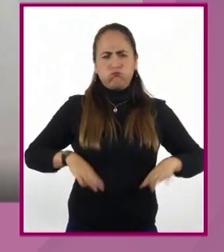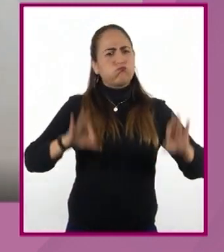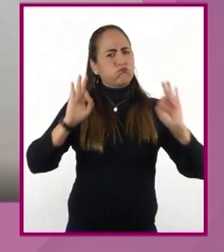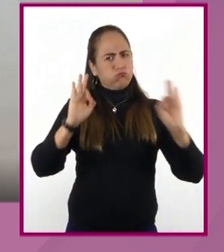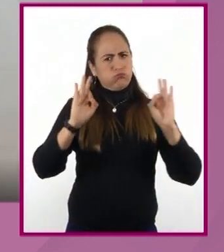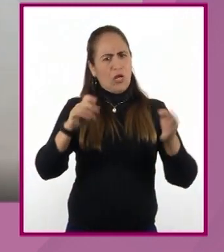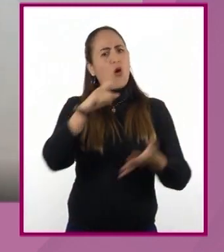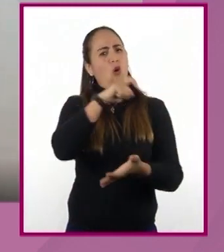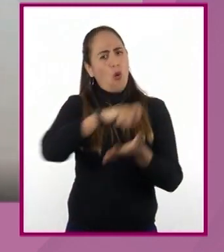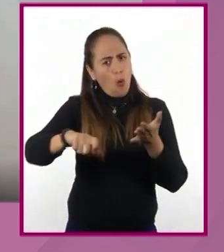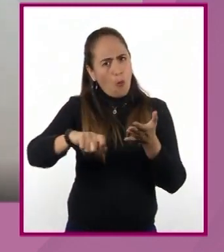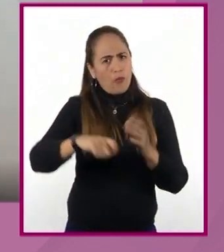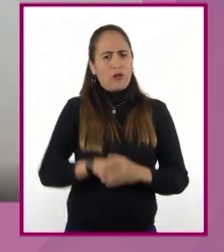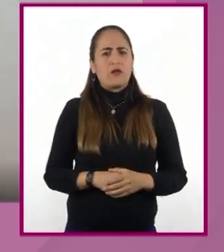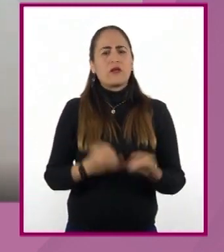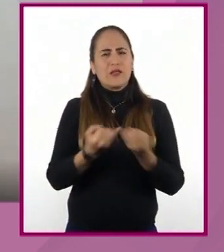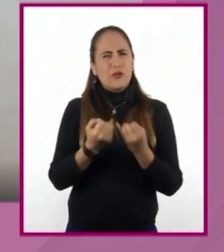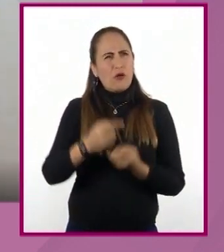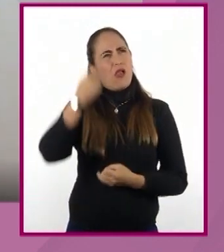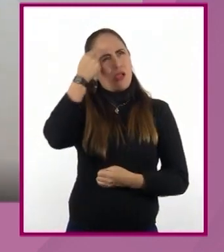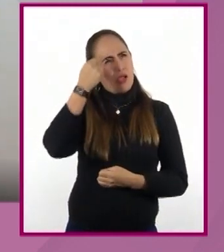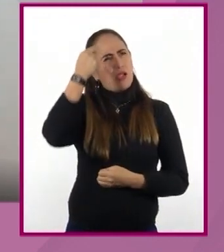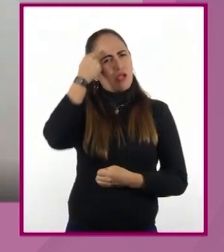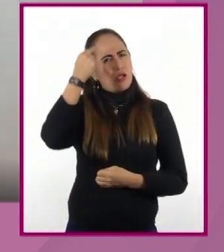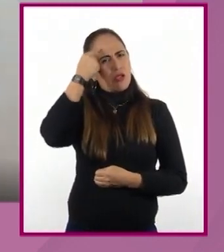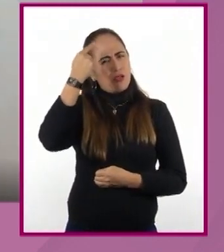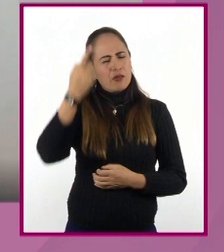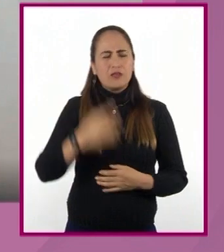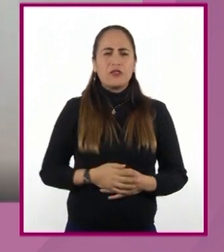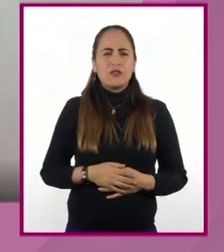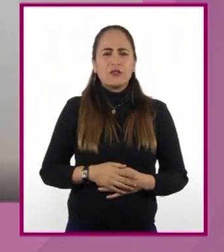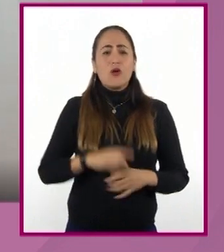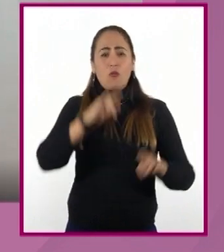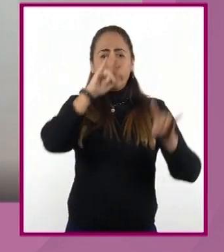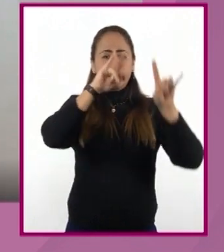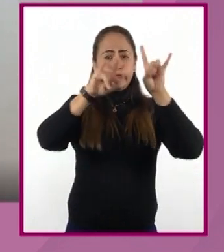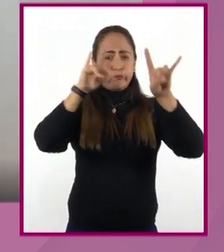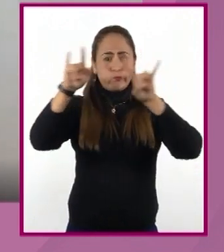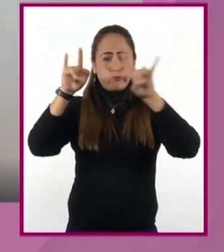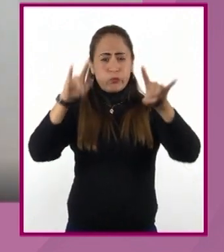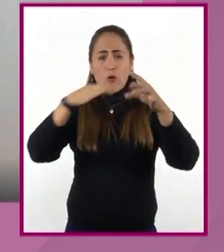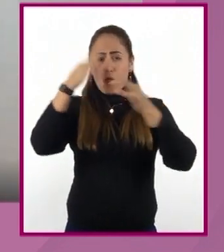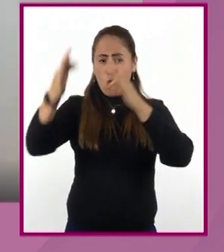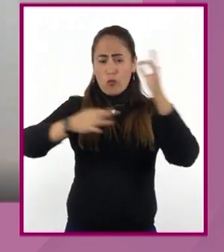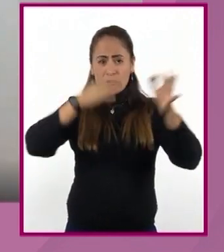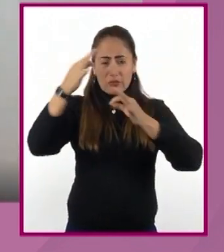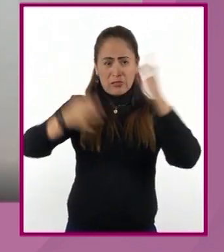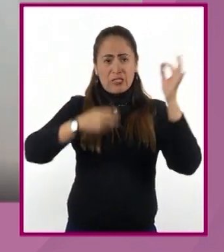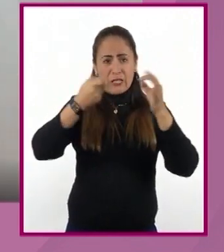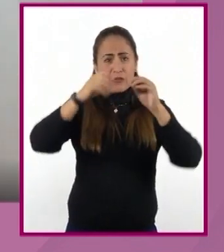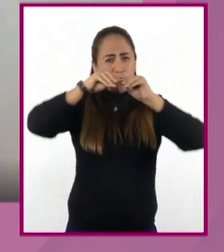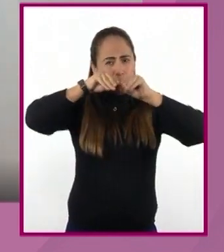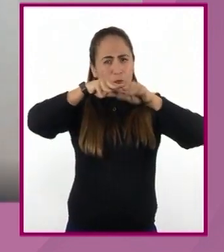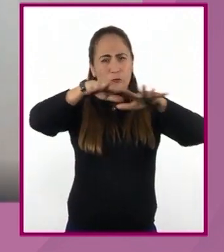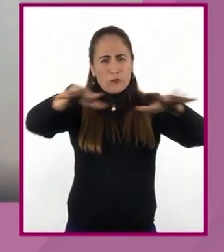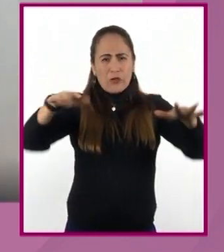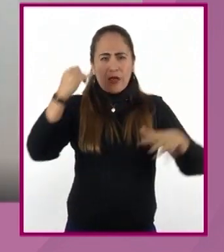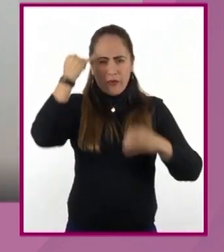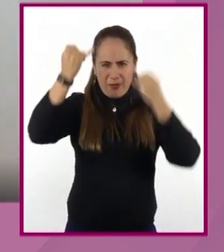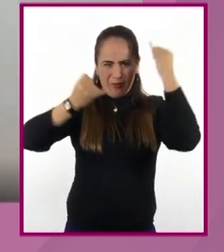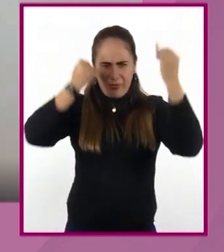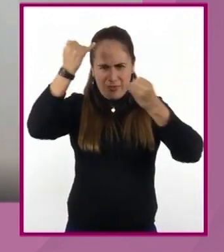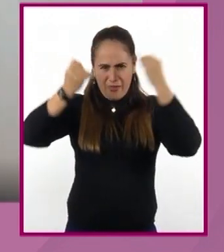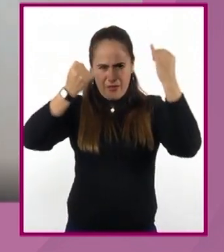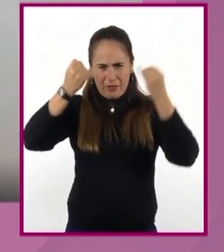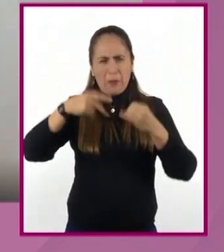lo compren, ¿no? Y estar presentes en la mente. Entonces la publicidad lo que hace es difundir esas ideas